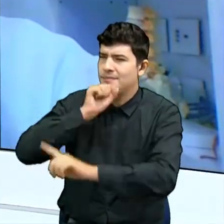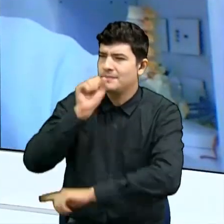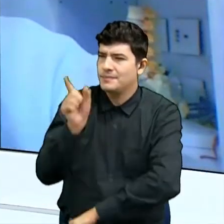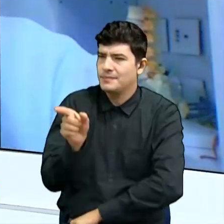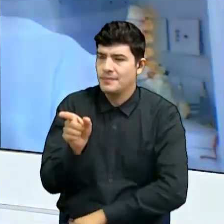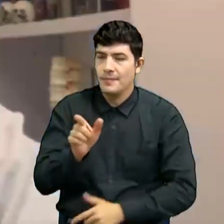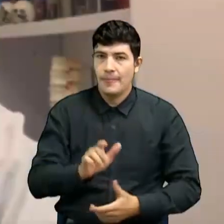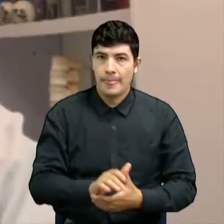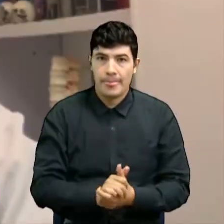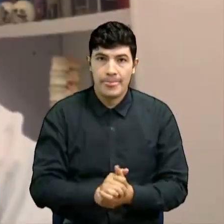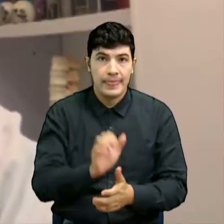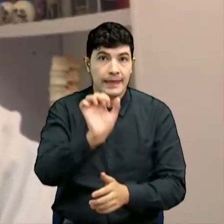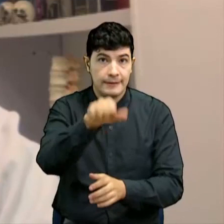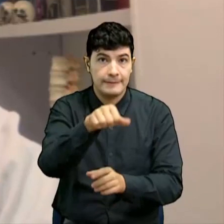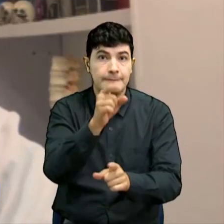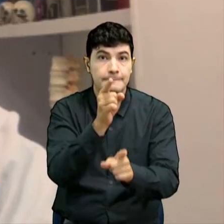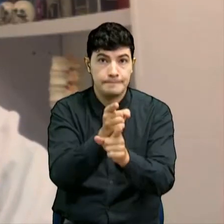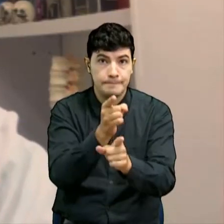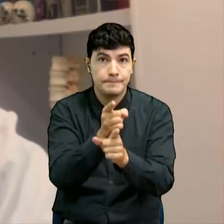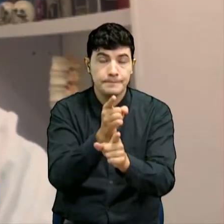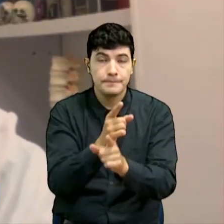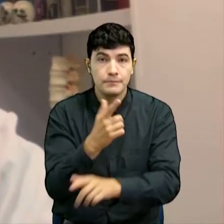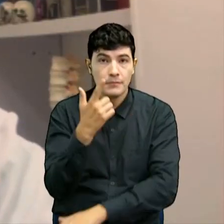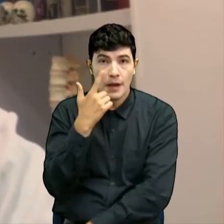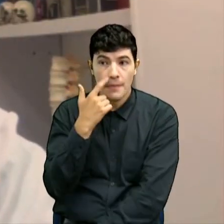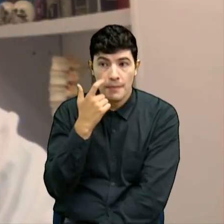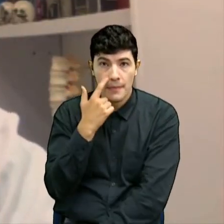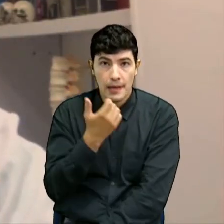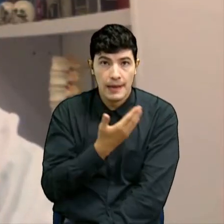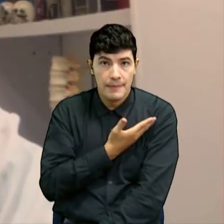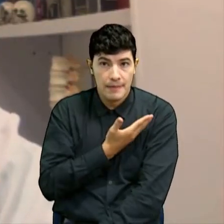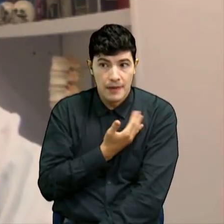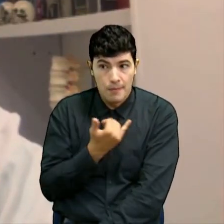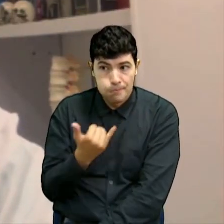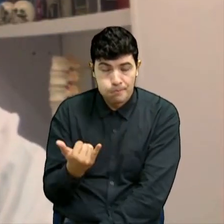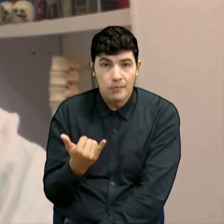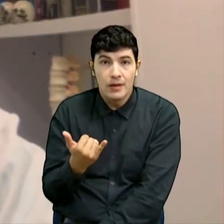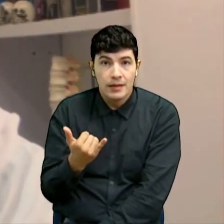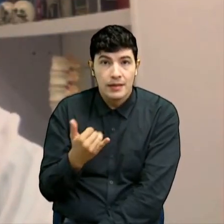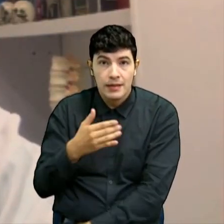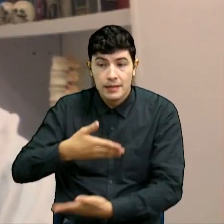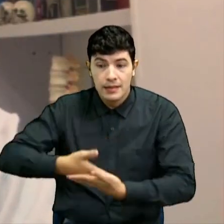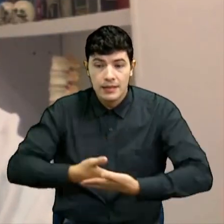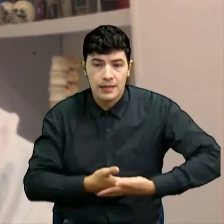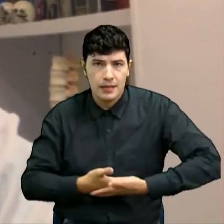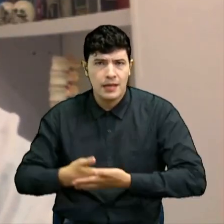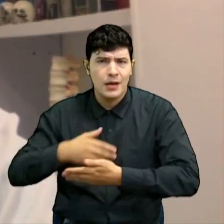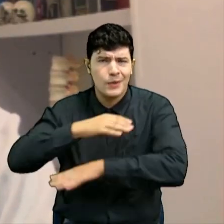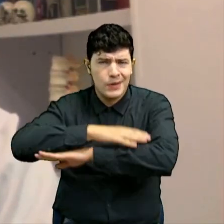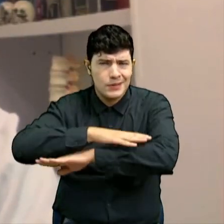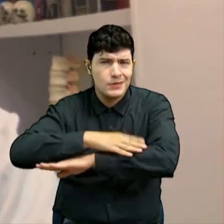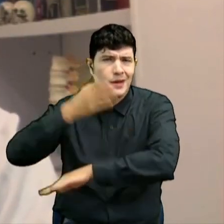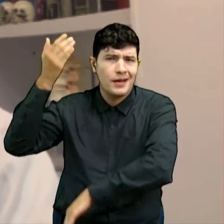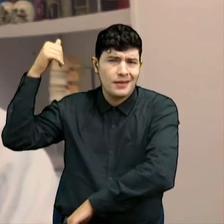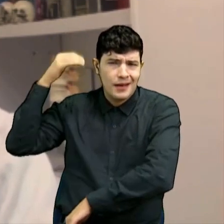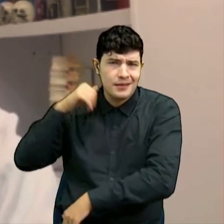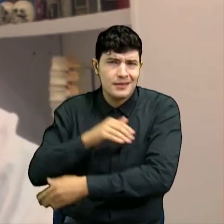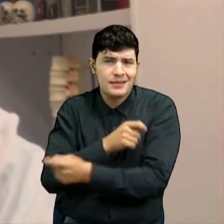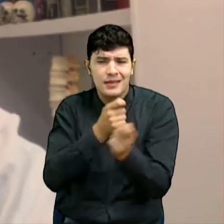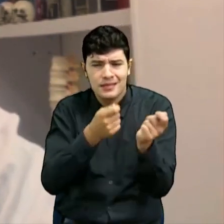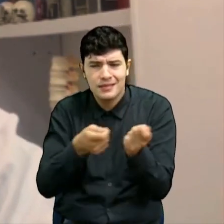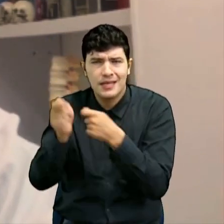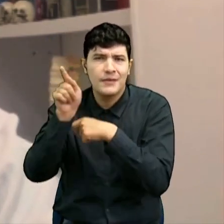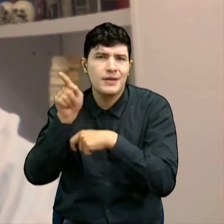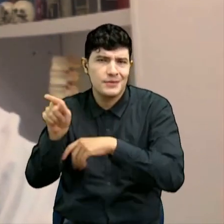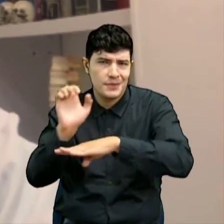Pues mira, los padres de esta paciente son muy juiciosos y habían llevado en Ecuador, en una ciudad que se llama Tulcán, a la niña todos sus